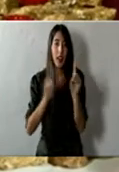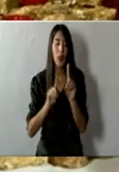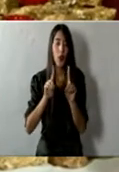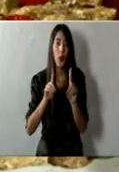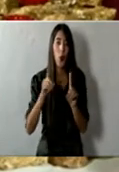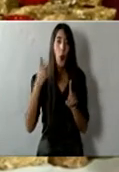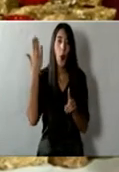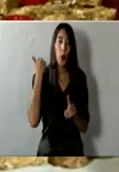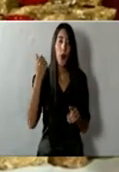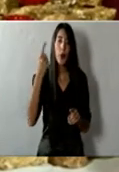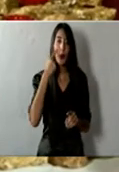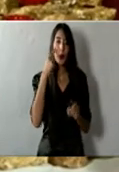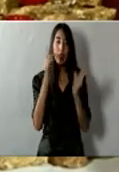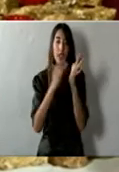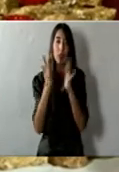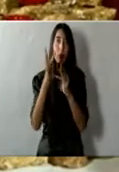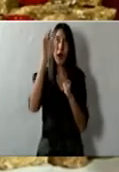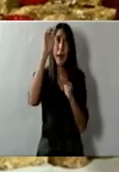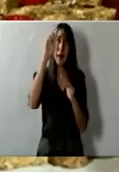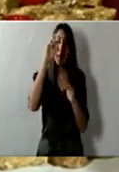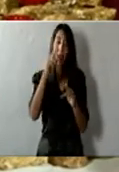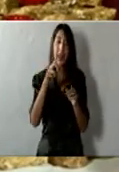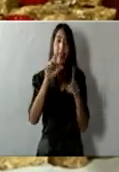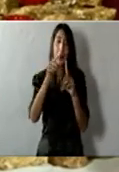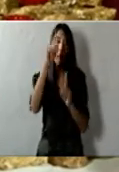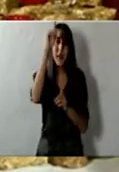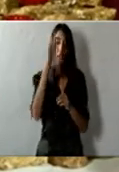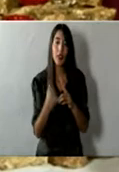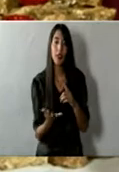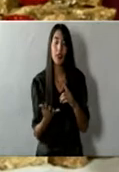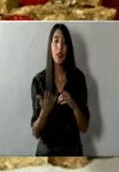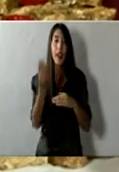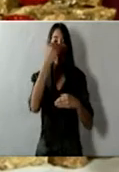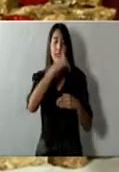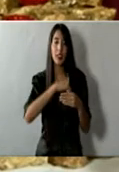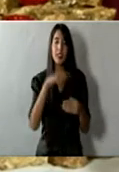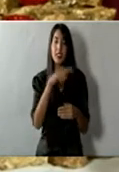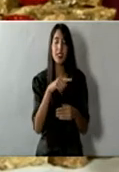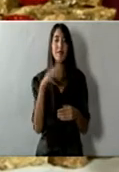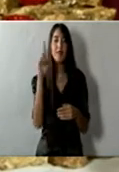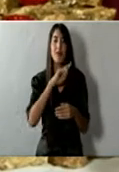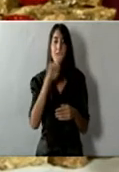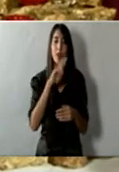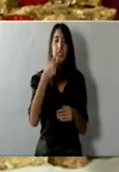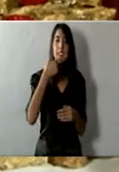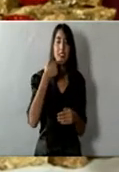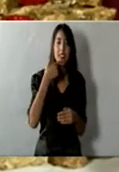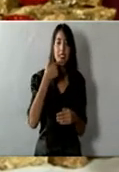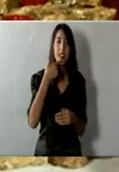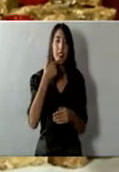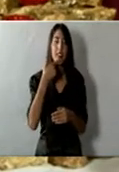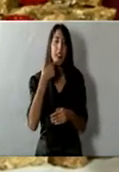Señor, ese pan me nutrió. Sacó de mí ese estado de suicidio. Yo era una joven a los 17, 18 años